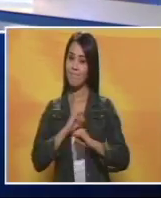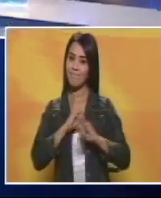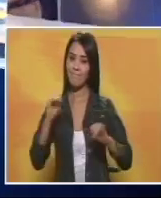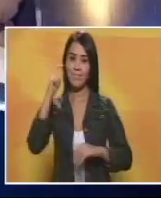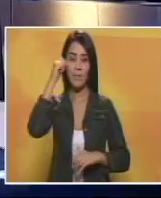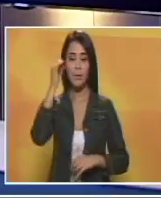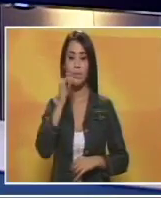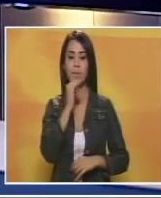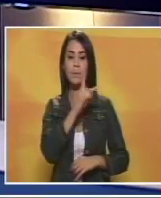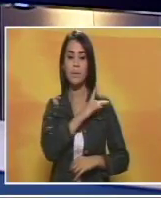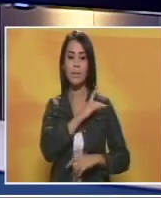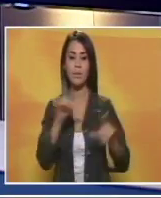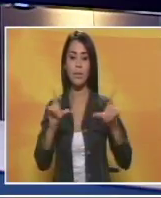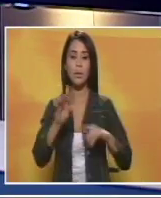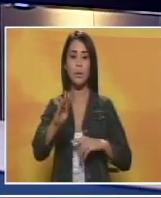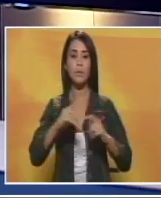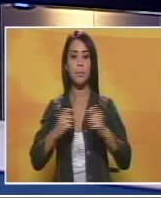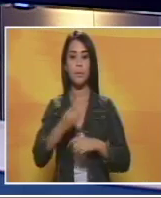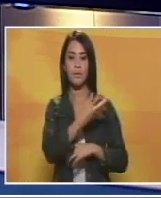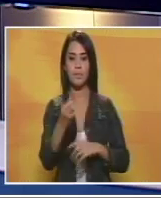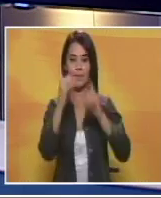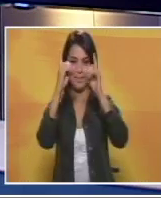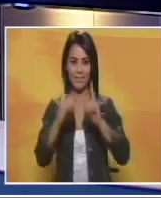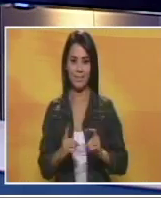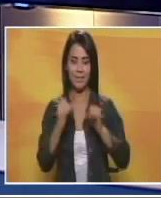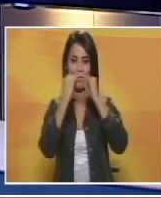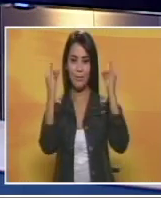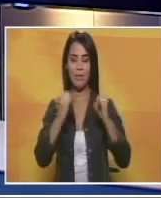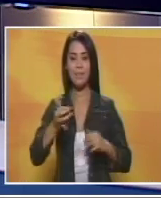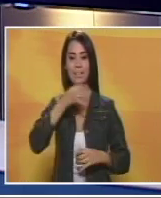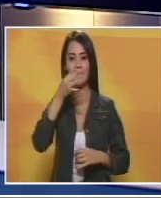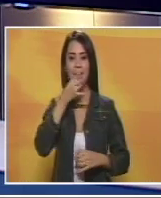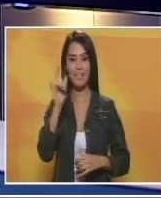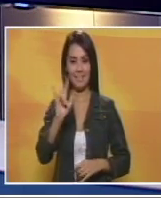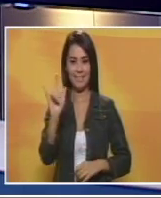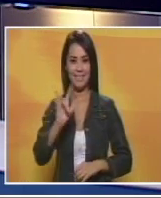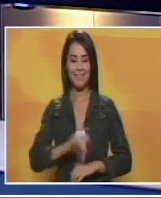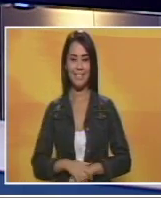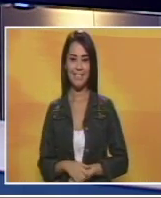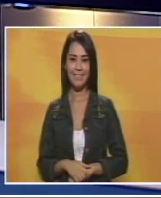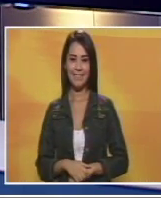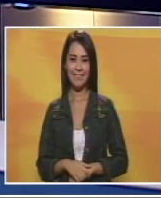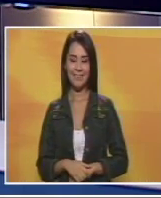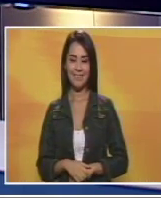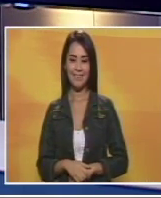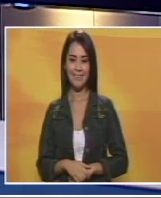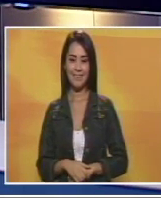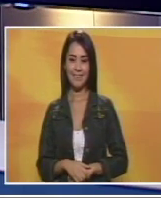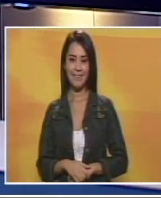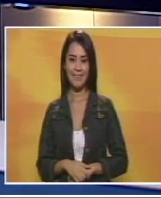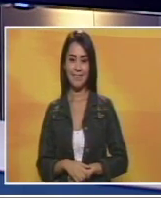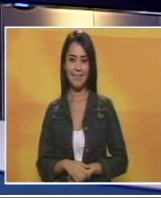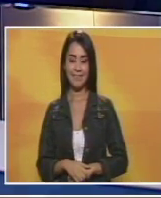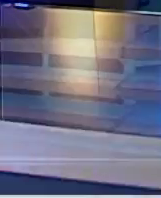la presente emisión meridiana. Recuerden, Noticiero Venevisión, Canal 4, reportan, ustedes deciden. Feliz tarde para todos.